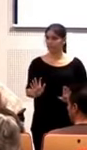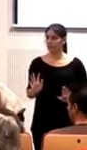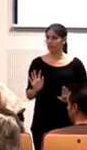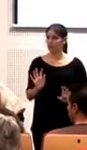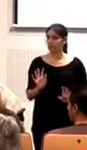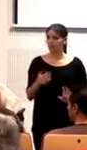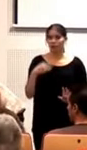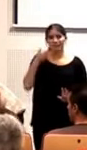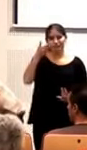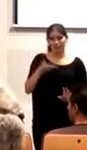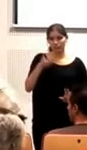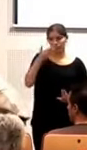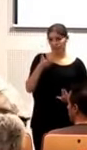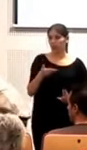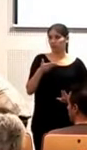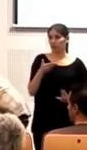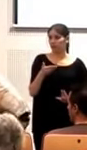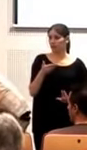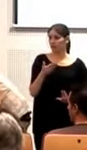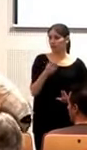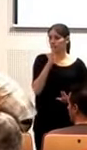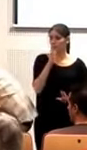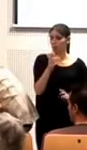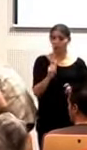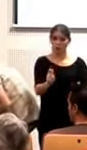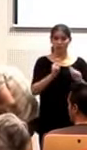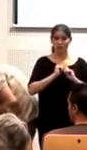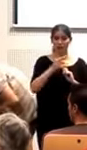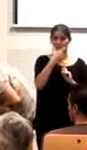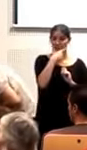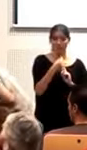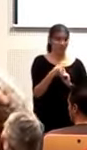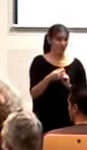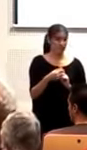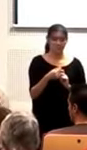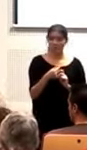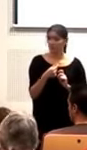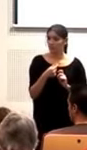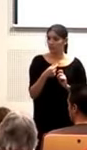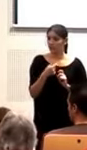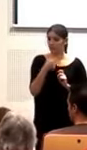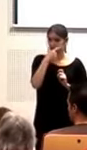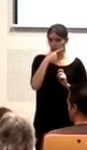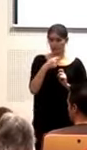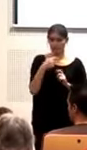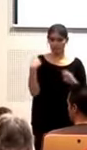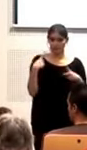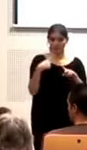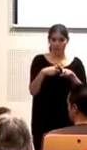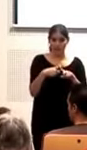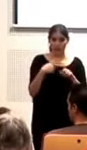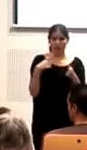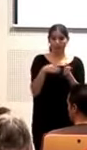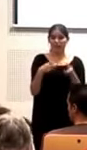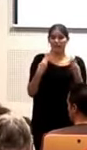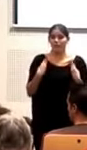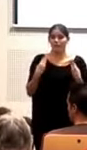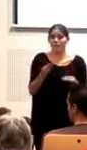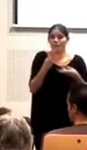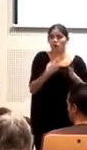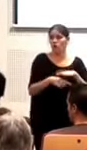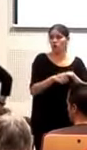Es importante porque pues ha facilitado mucho el la sexualidad y la calidad de vida de